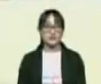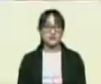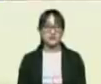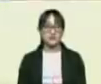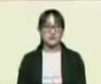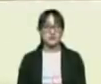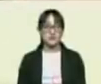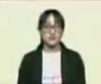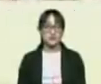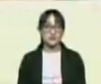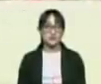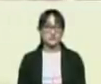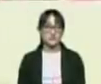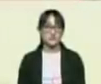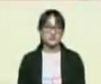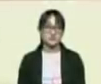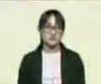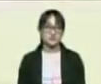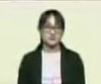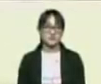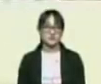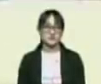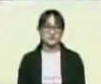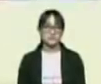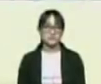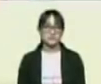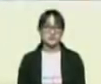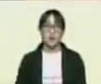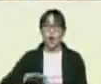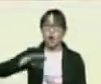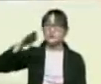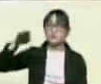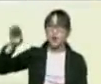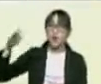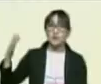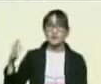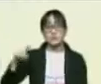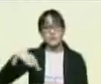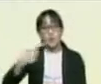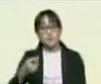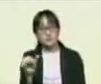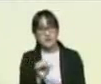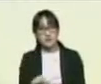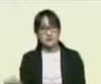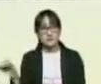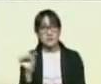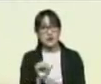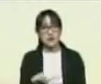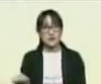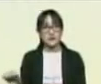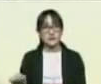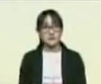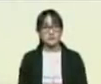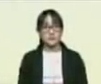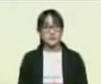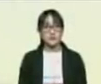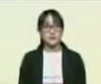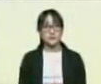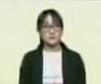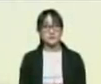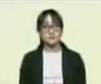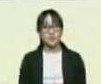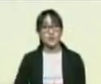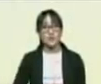visualizo en el horizonte de las próximas semanas, crecerá una